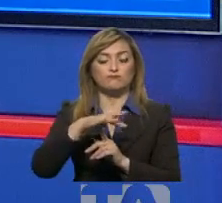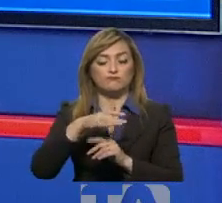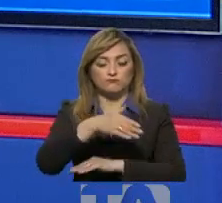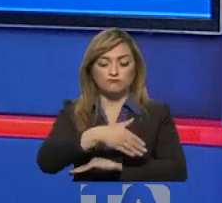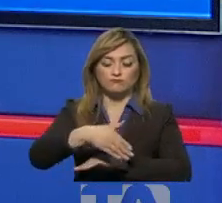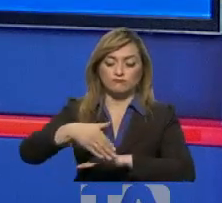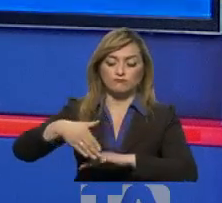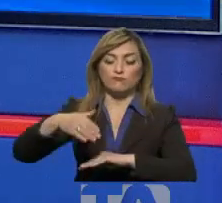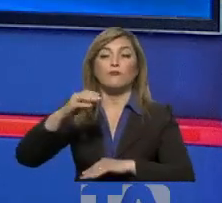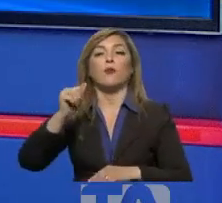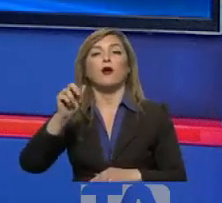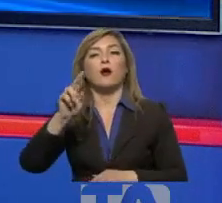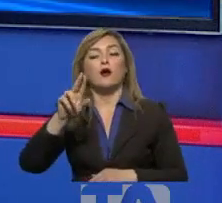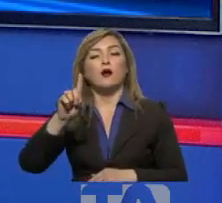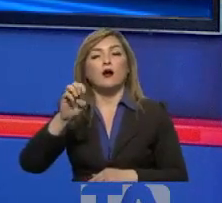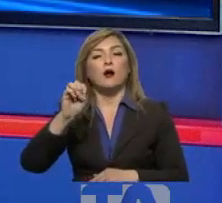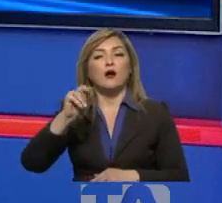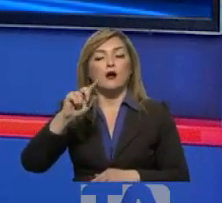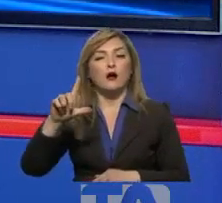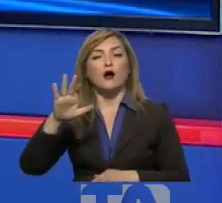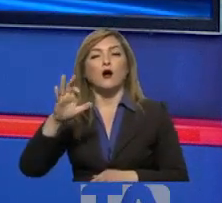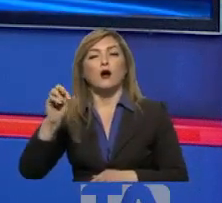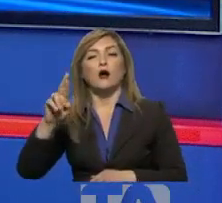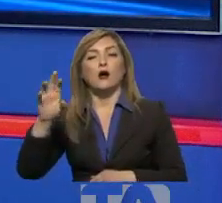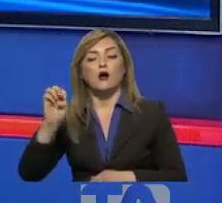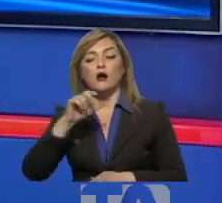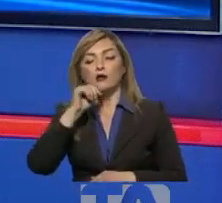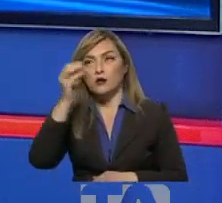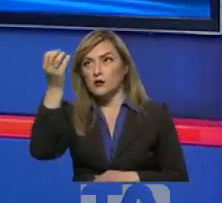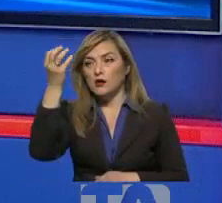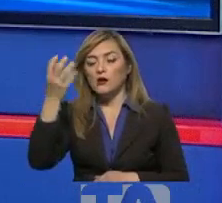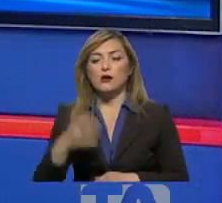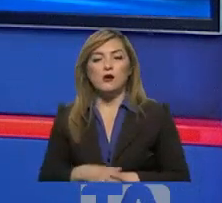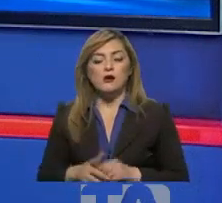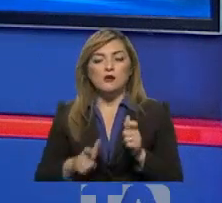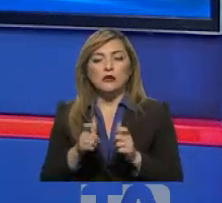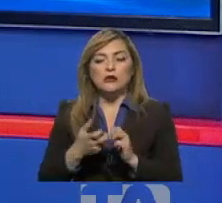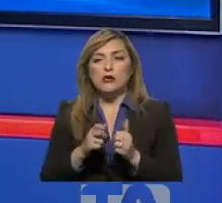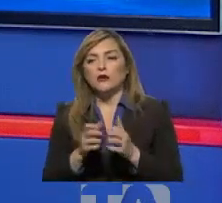avenida Cardenal de la Torre debido a la falta de luminaria. Los vecinos han tomado sus propias